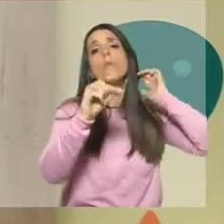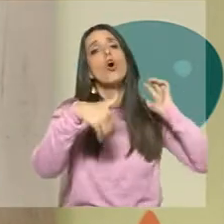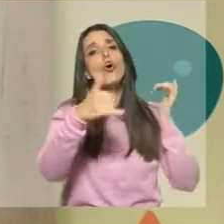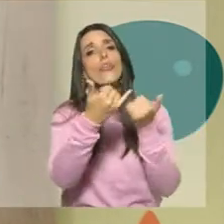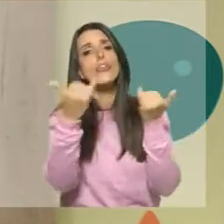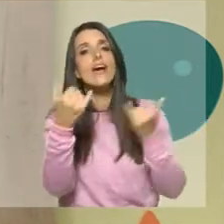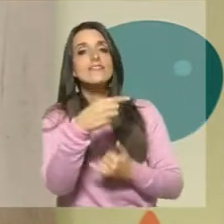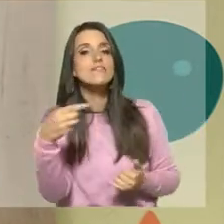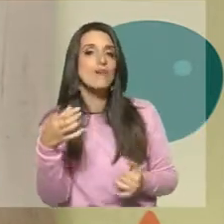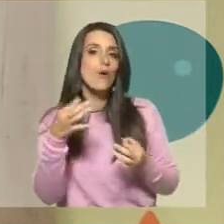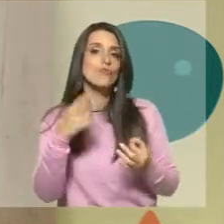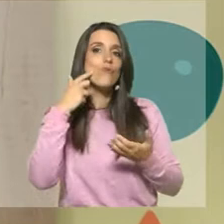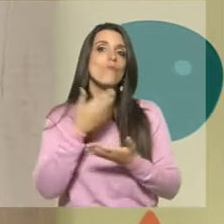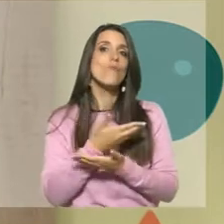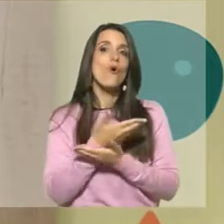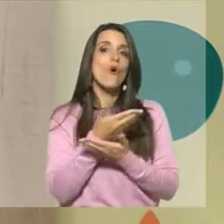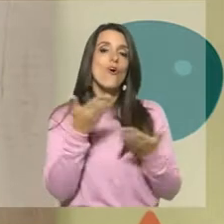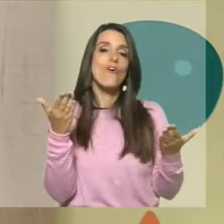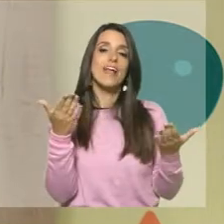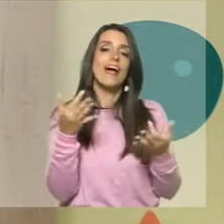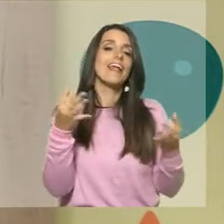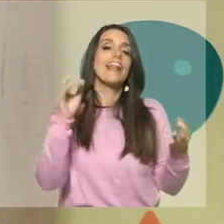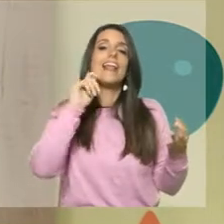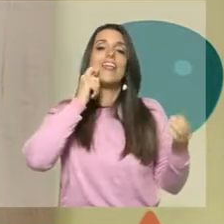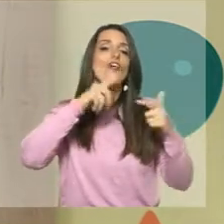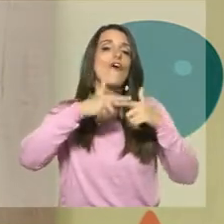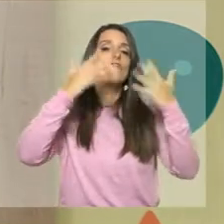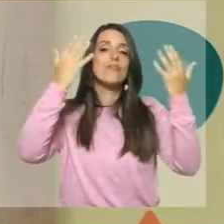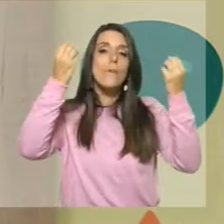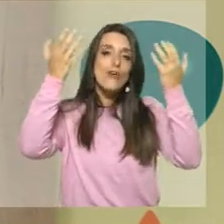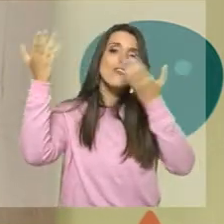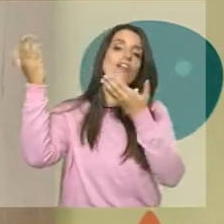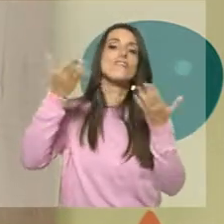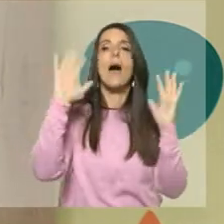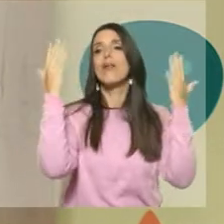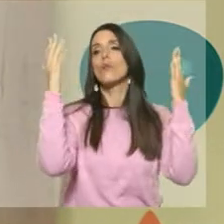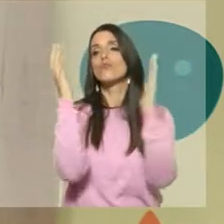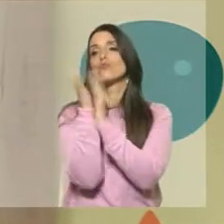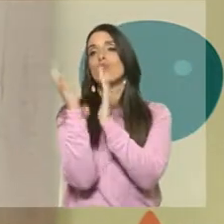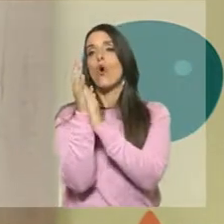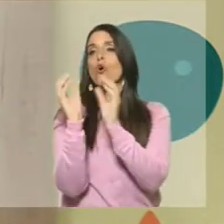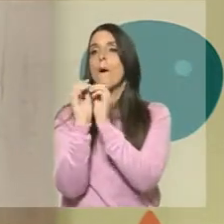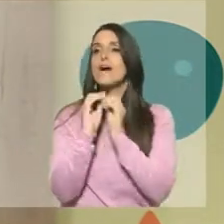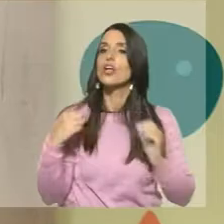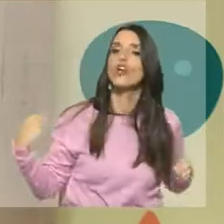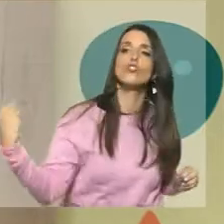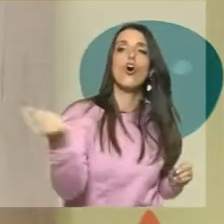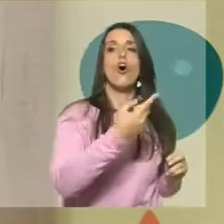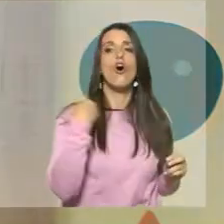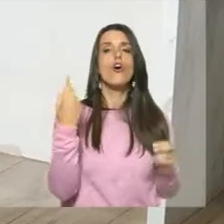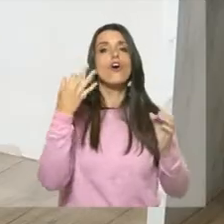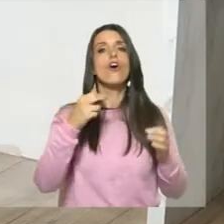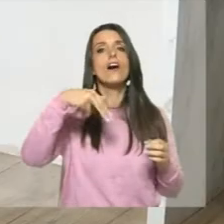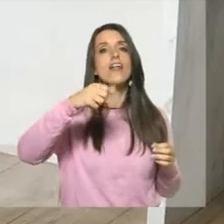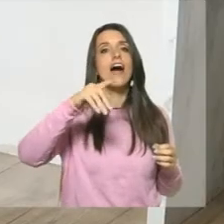pocas semanas van a estar estrenando un gran espectáculo. Es por eso que nosotros recibimos con un fuerte aplauso de todos mis compañeros, por favor, les pido a